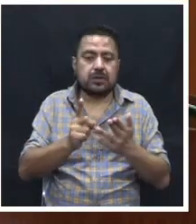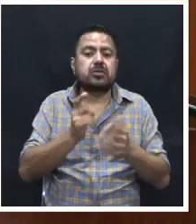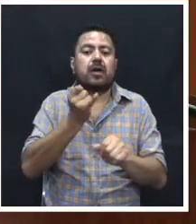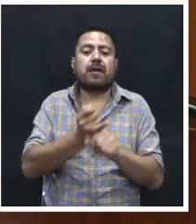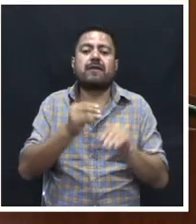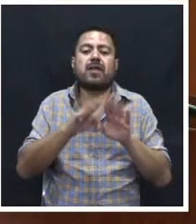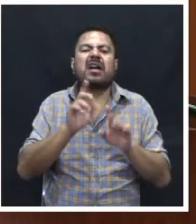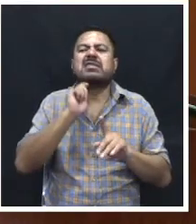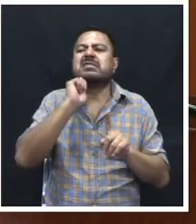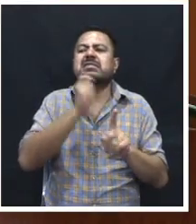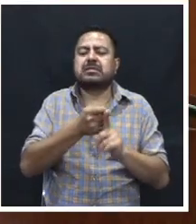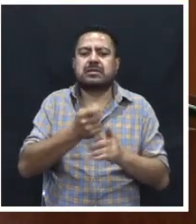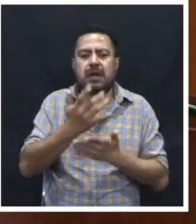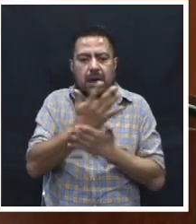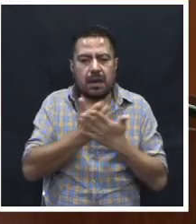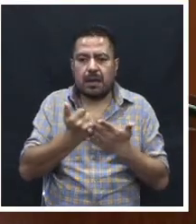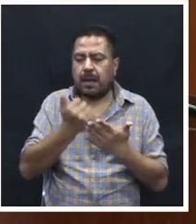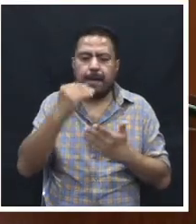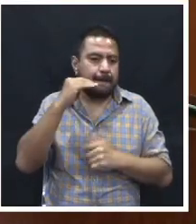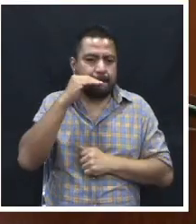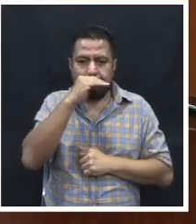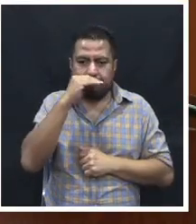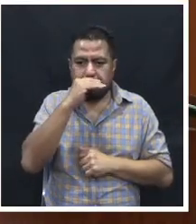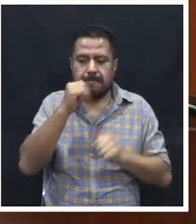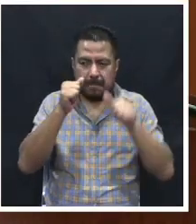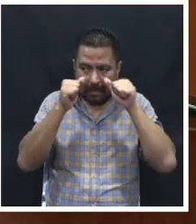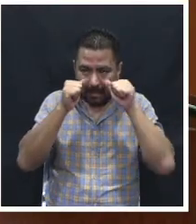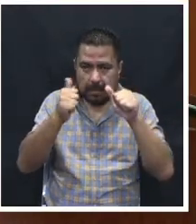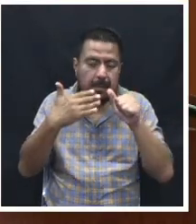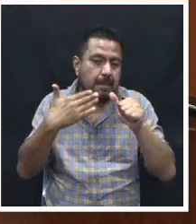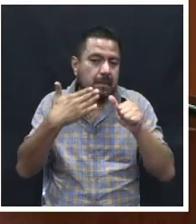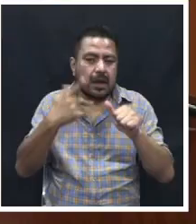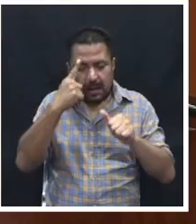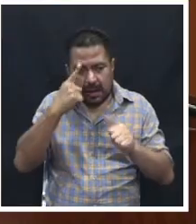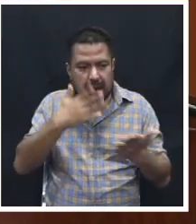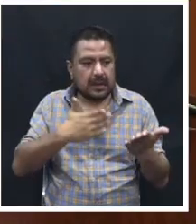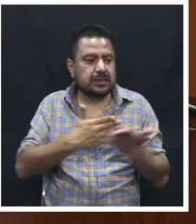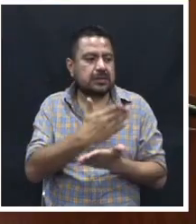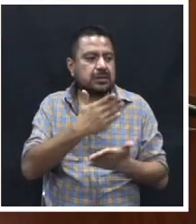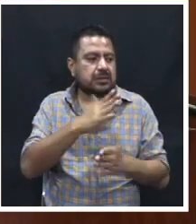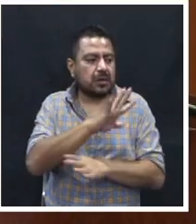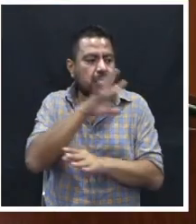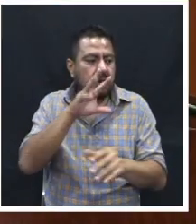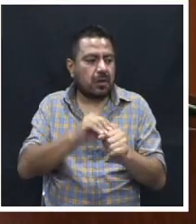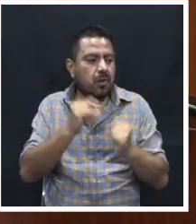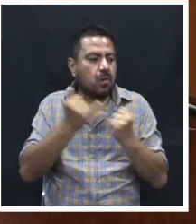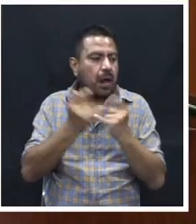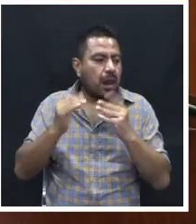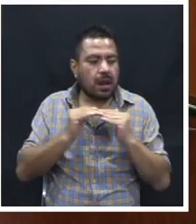significa garantizar su gratuidad, asequibilidad y accesibilidad en condiciones de